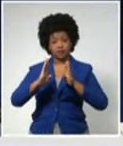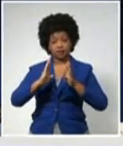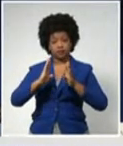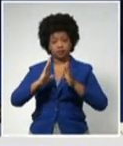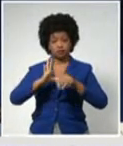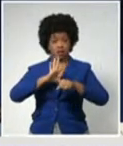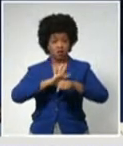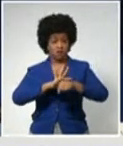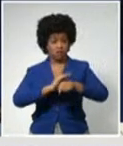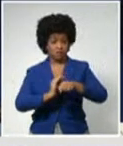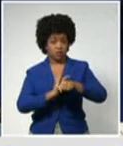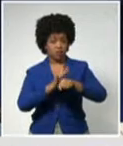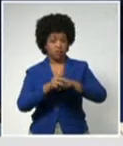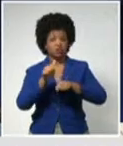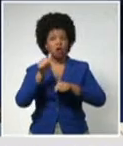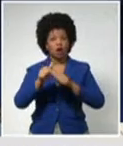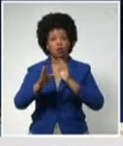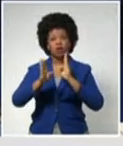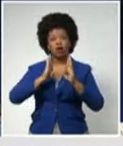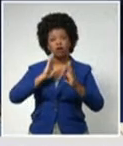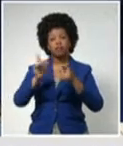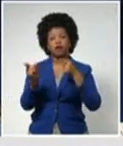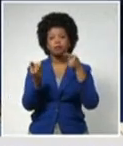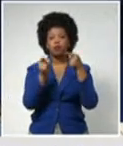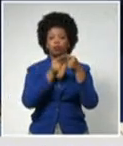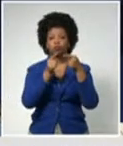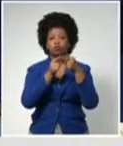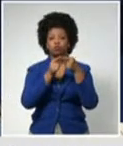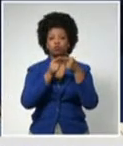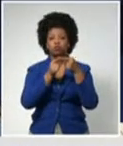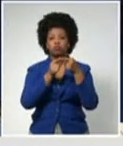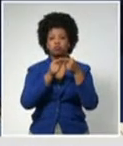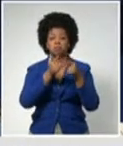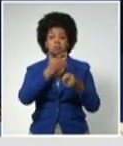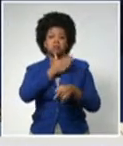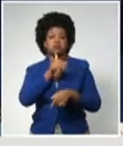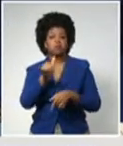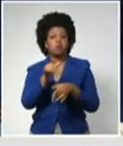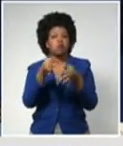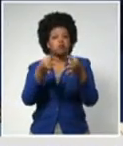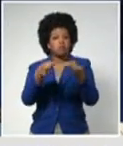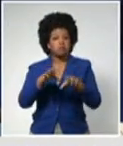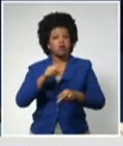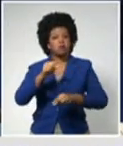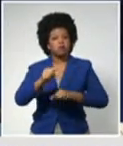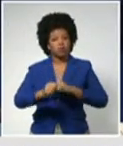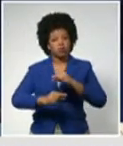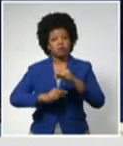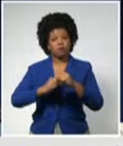preepidémica a una fase 1 de recuperación de la primera etapa.